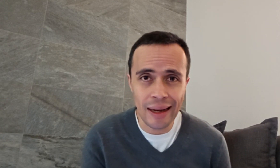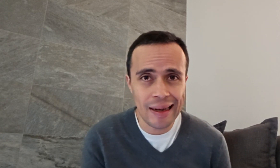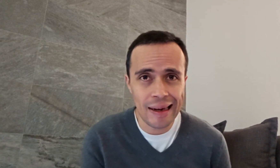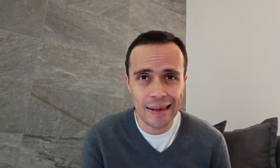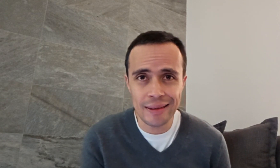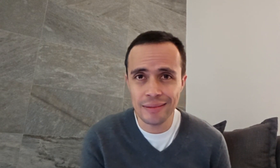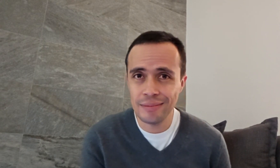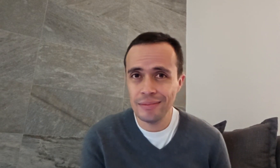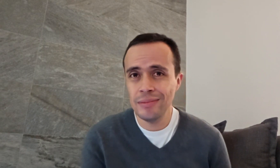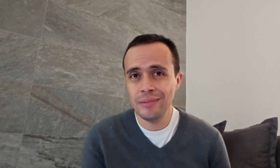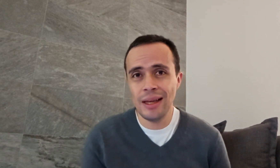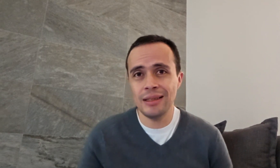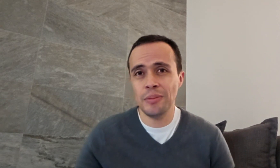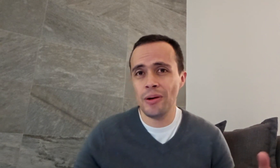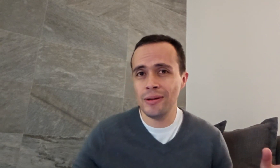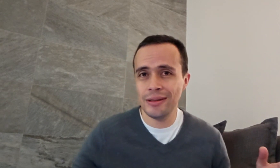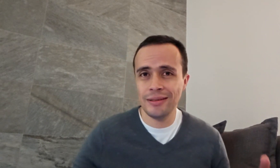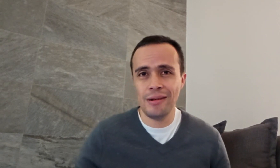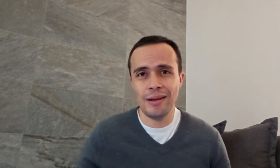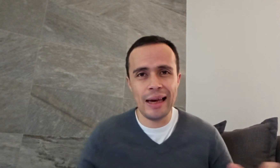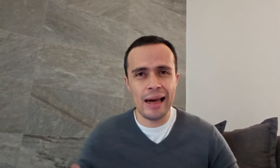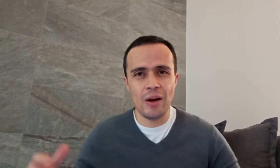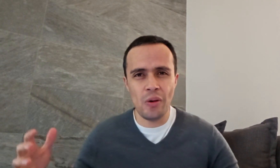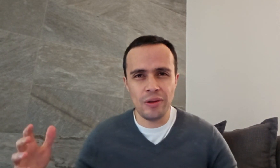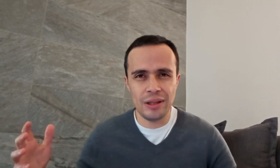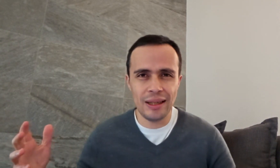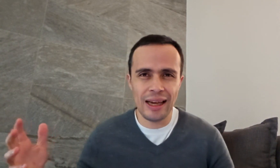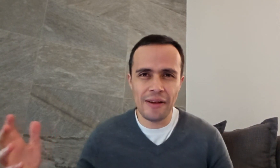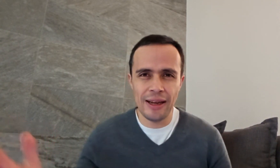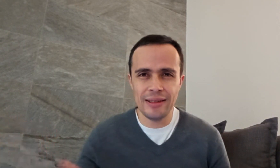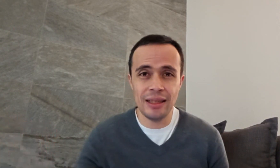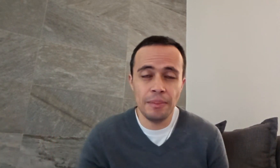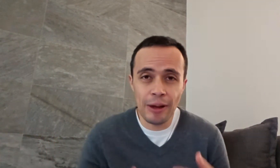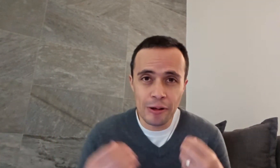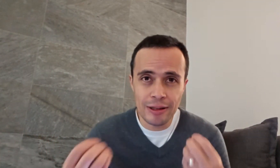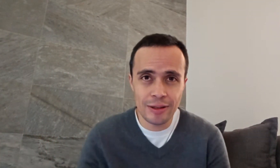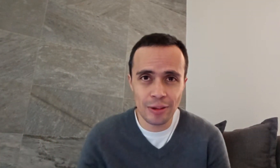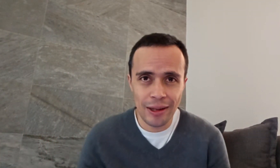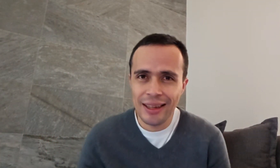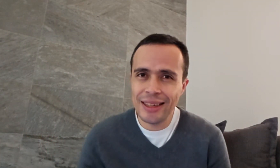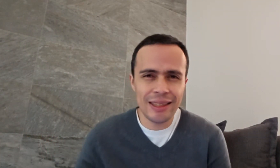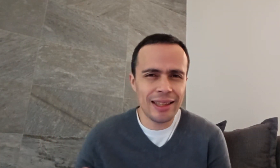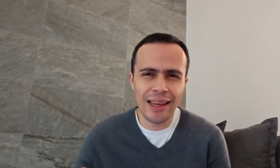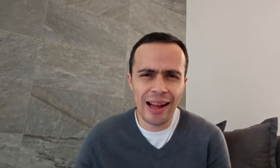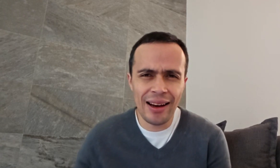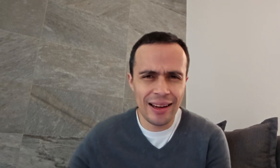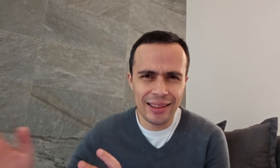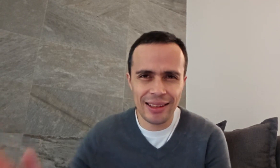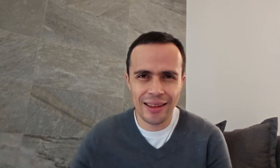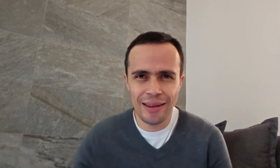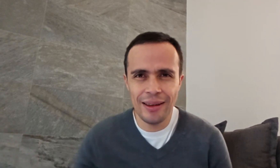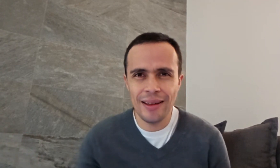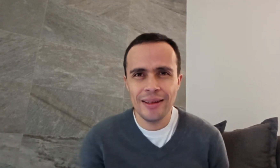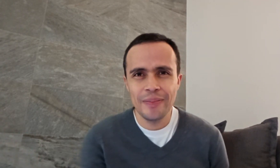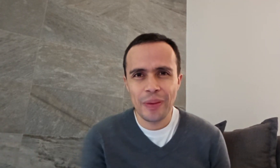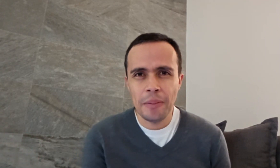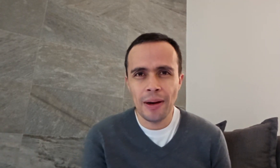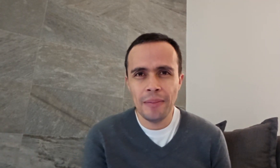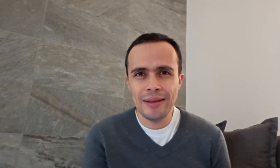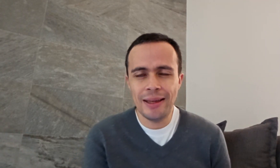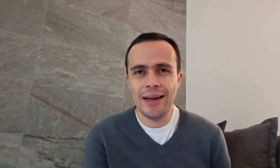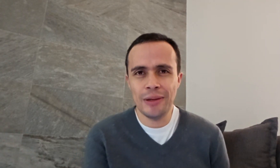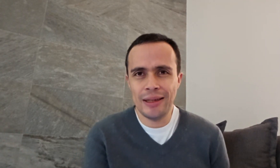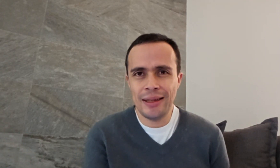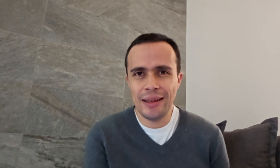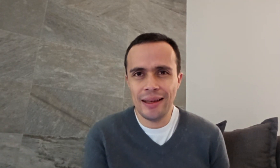bolsas, y caray, unas bolsas, ¿no? Que Gucci, que Versace, pero insisto, ni siquiera las que